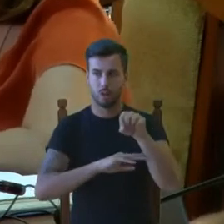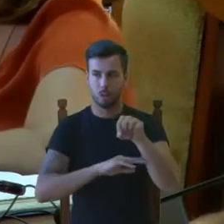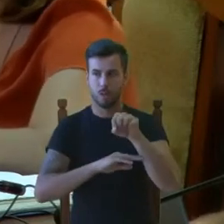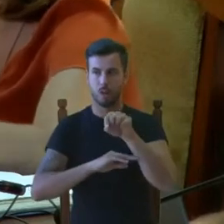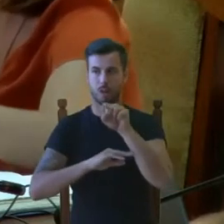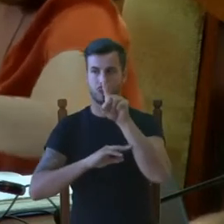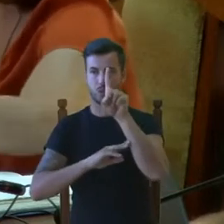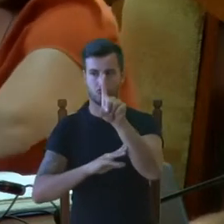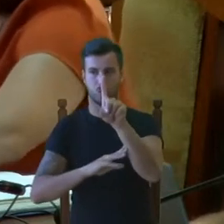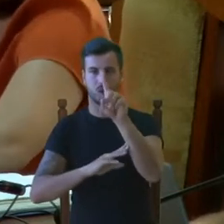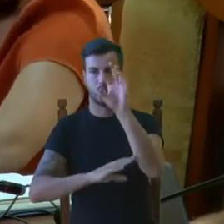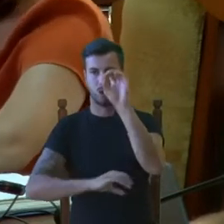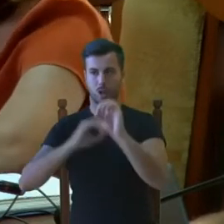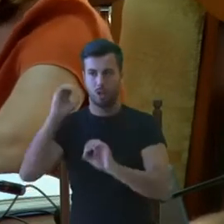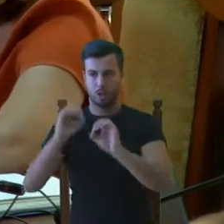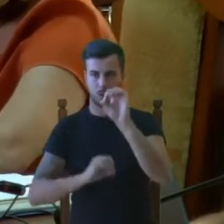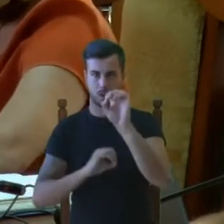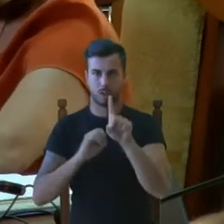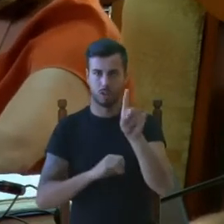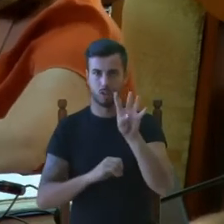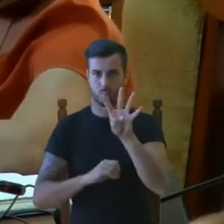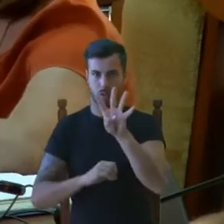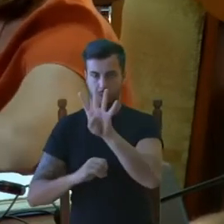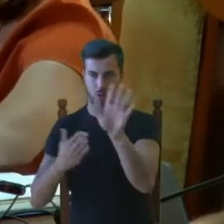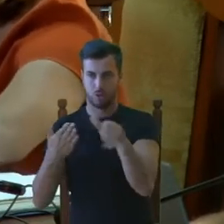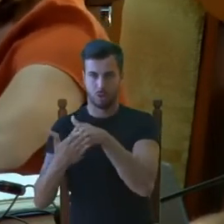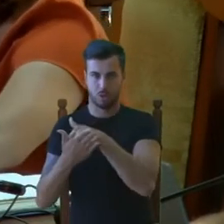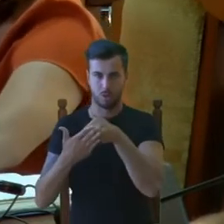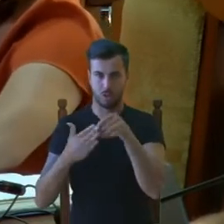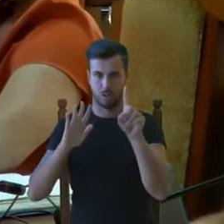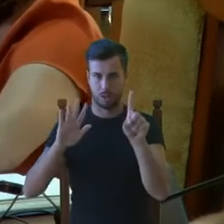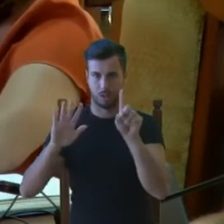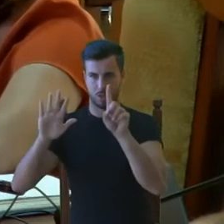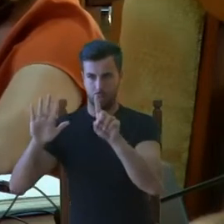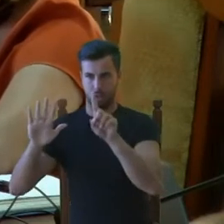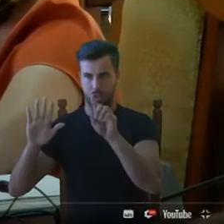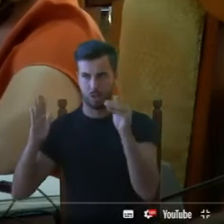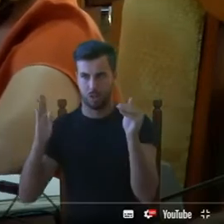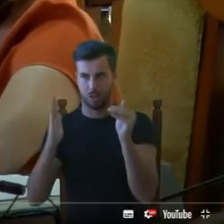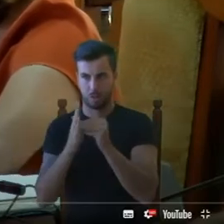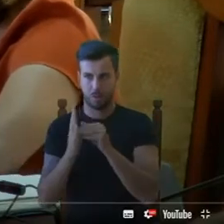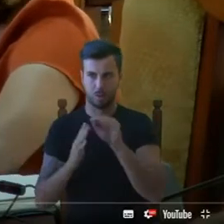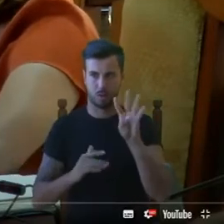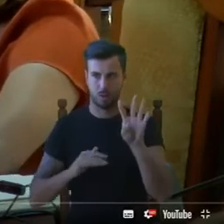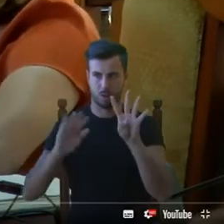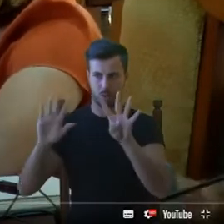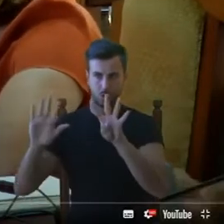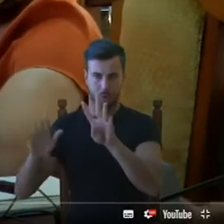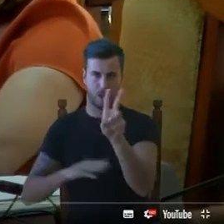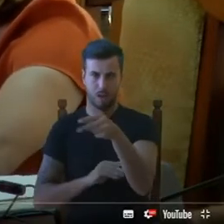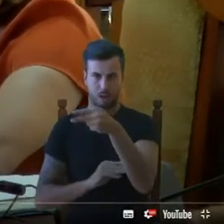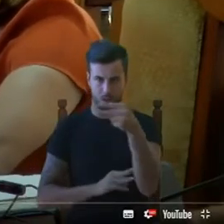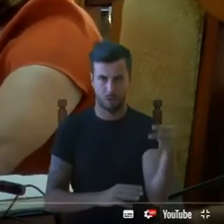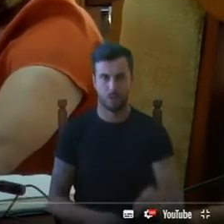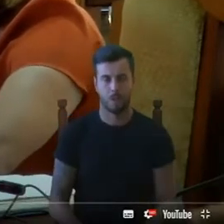millones 714 mil 351 puntos 49 euros esta disminución